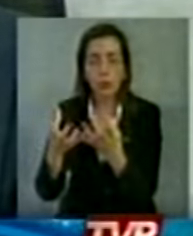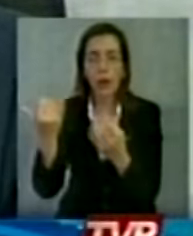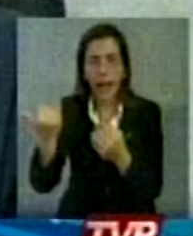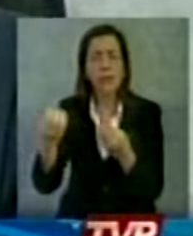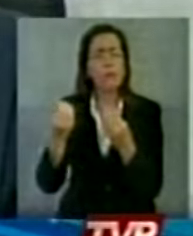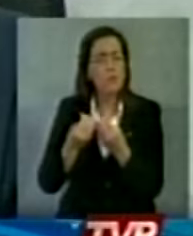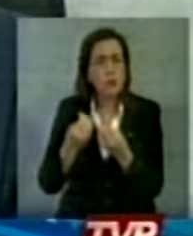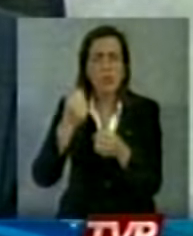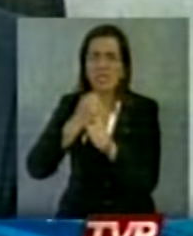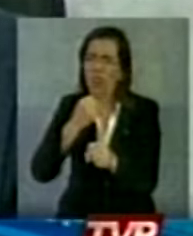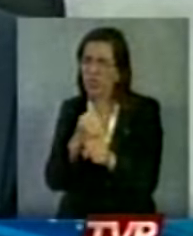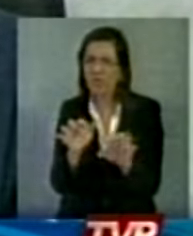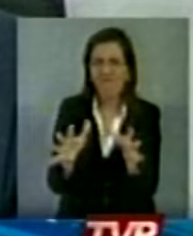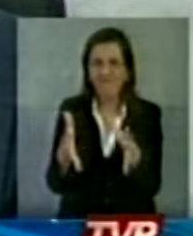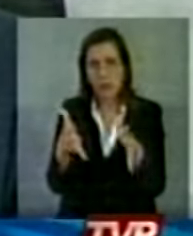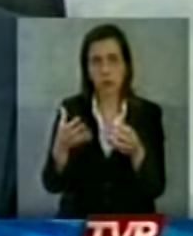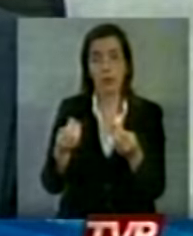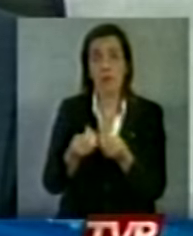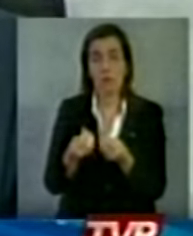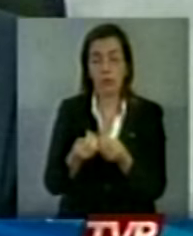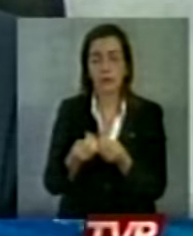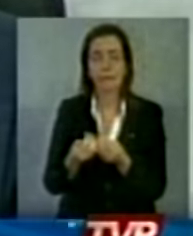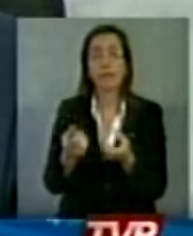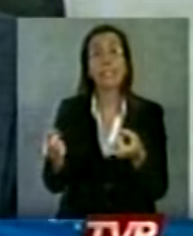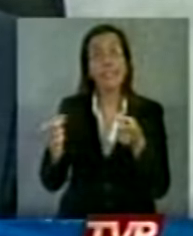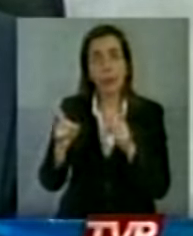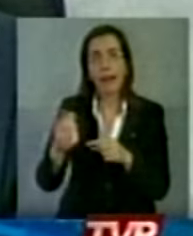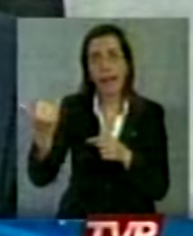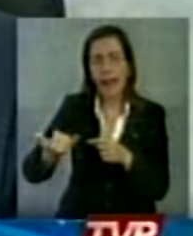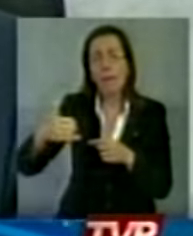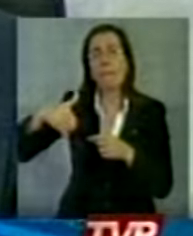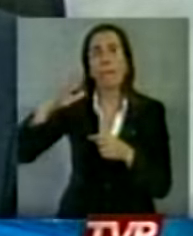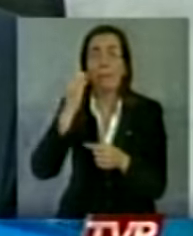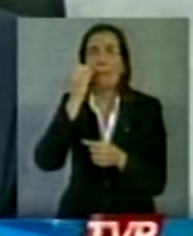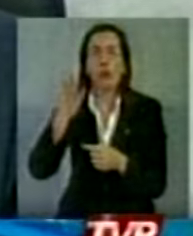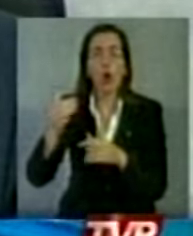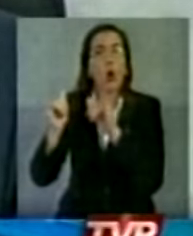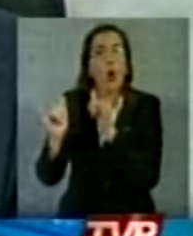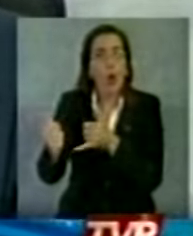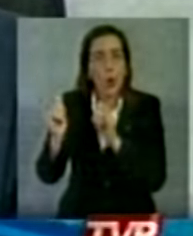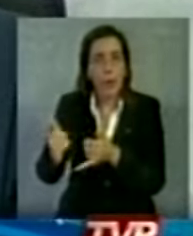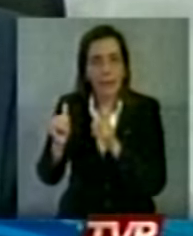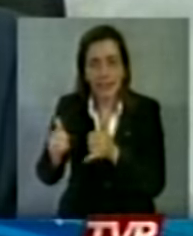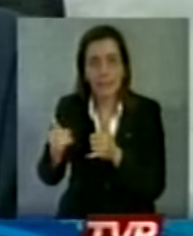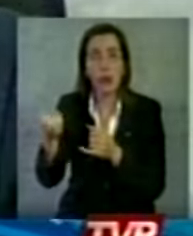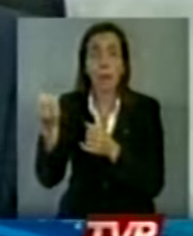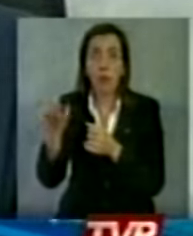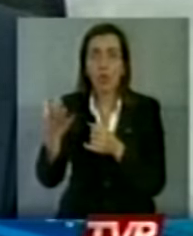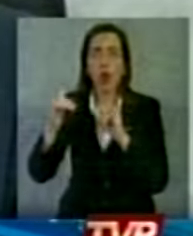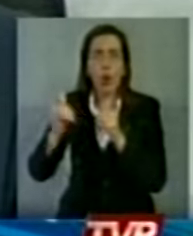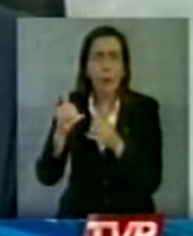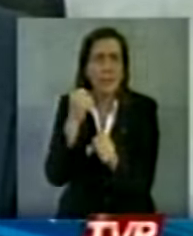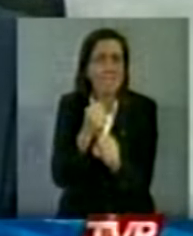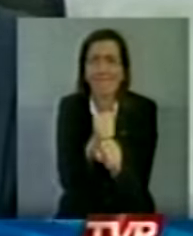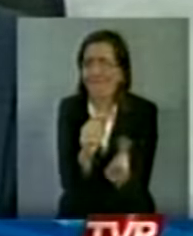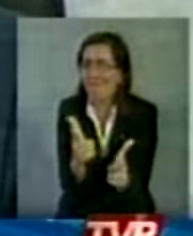altos niveles de precariedad laboral. En particular, afecta a las personas más jóvenes, cuyo desempleo ha aumentado